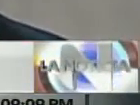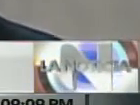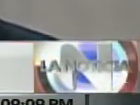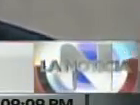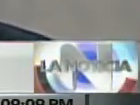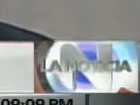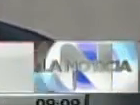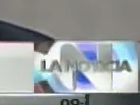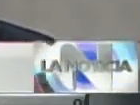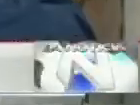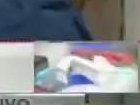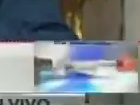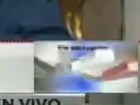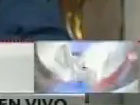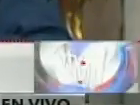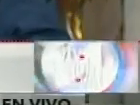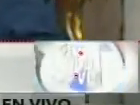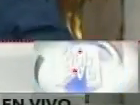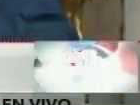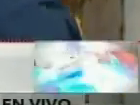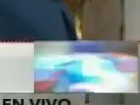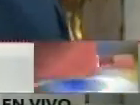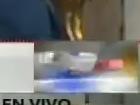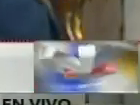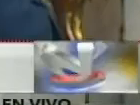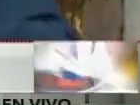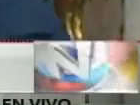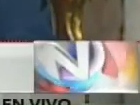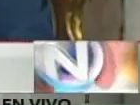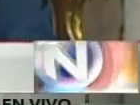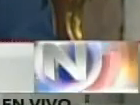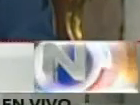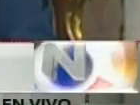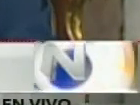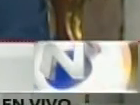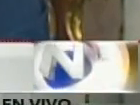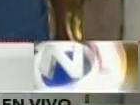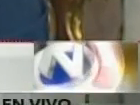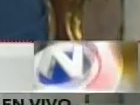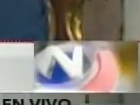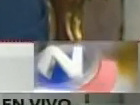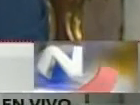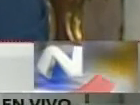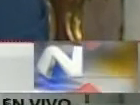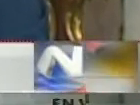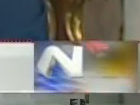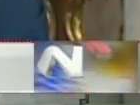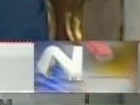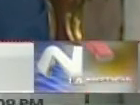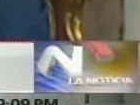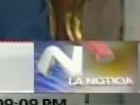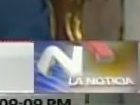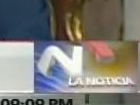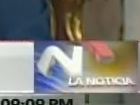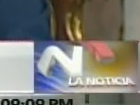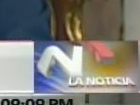el milagro de ellos con las universidades, con los jóvenes del barrio, con los jóvenes de la